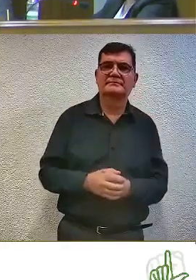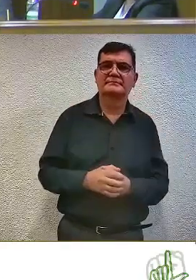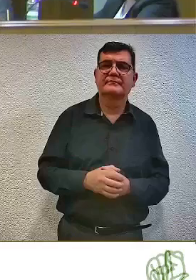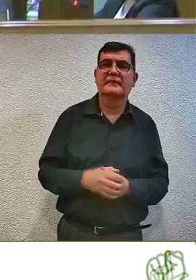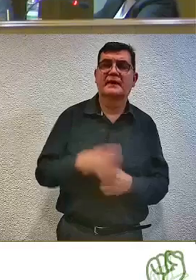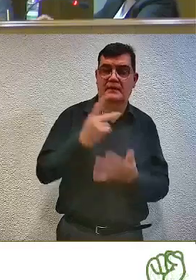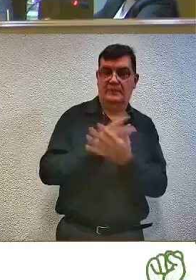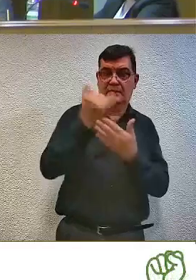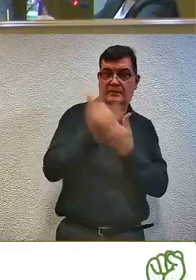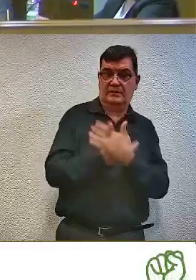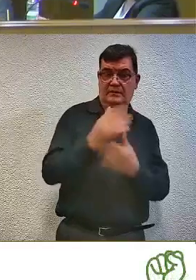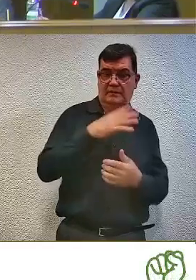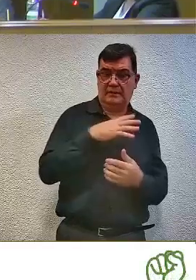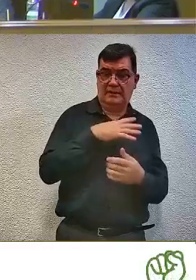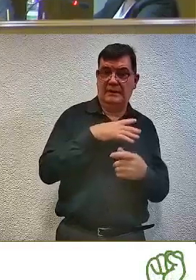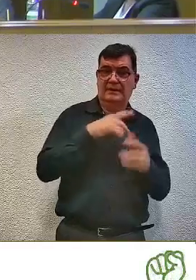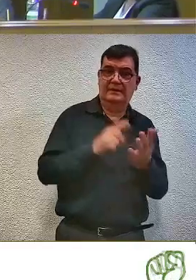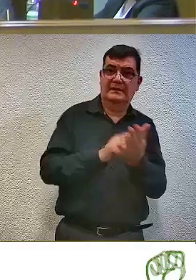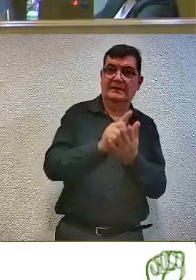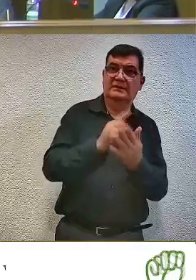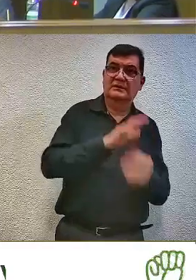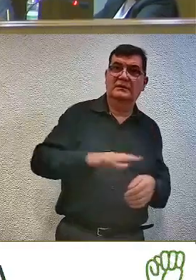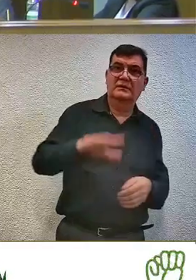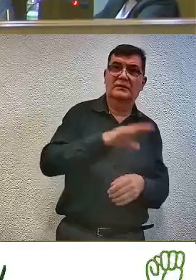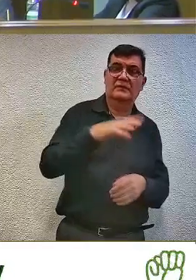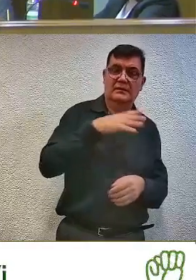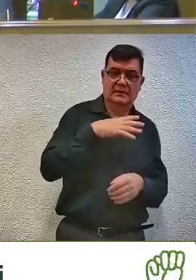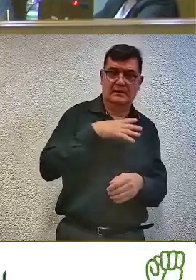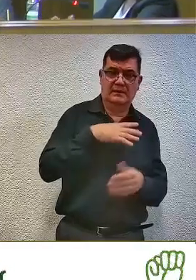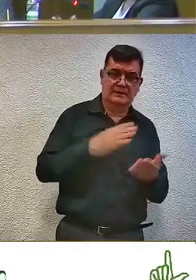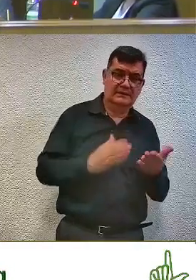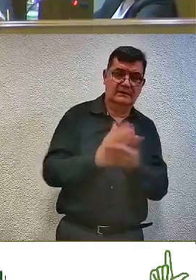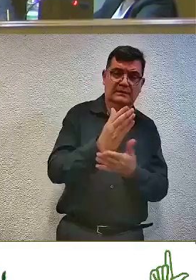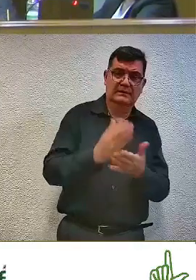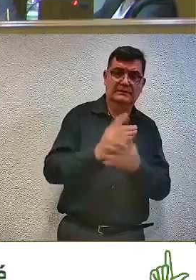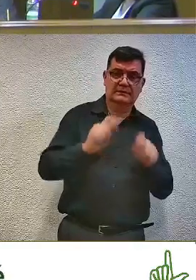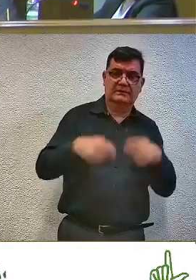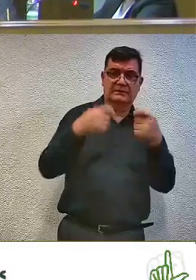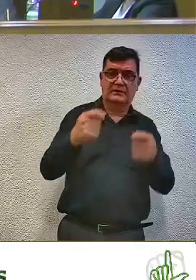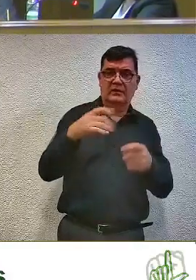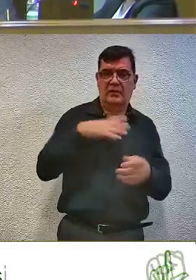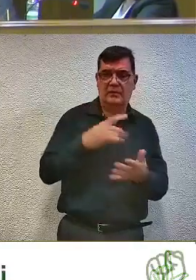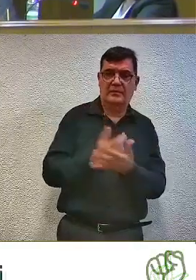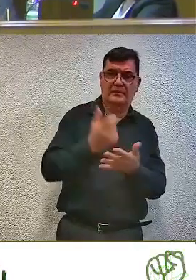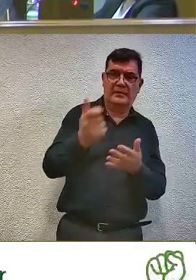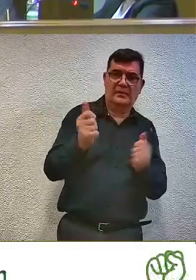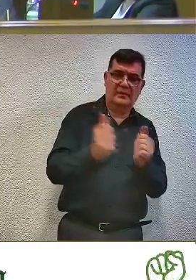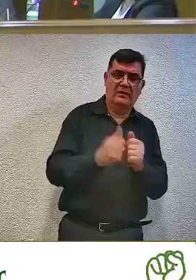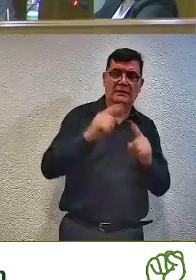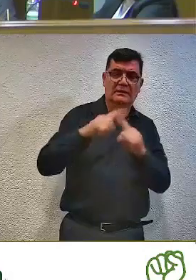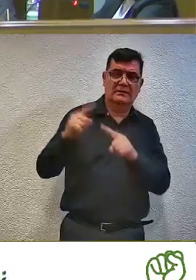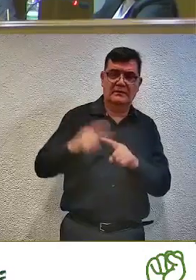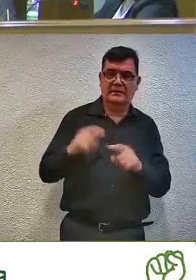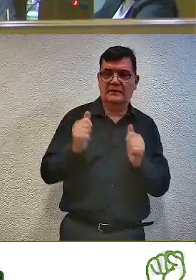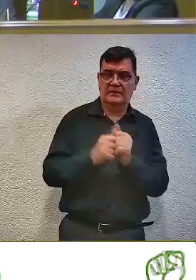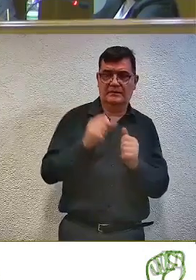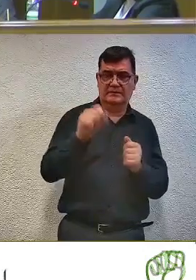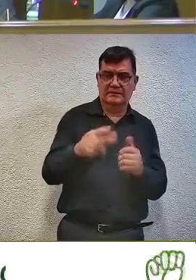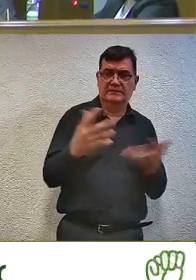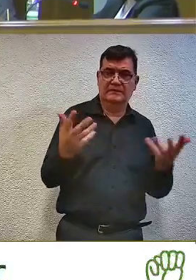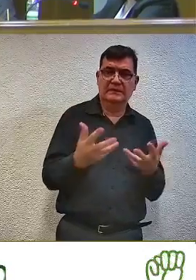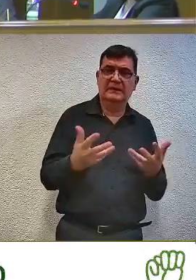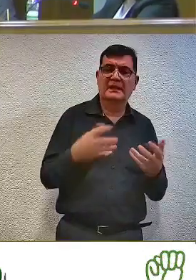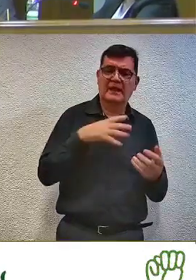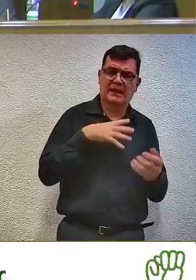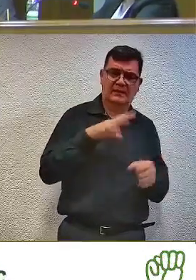En el proyecto se razona que el derecho del partido actor respecto del acceso y la entrega y o pago de las administraciones hechas valer se